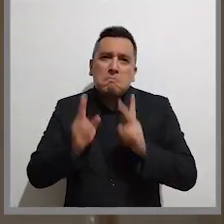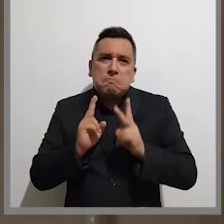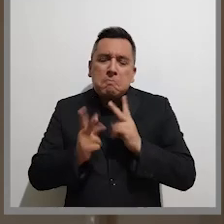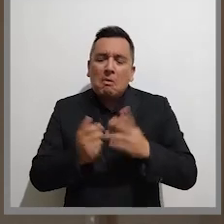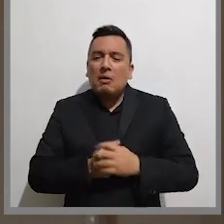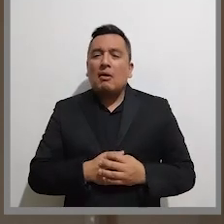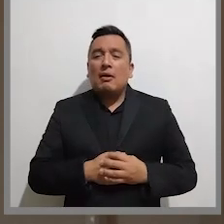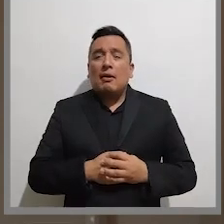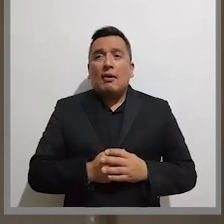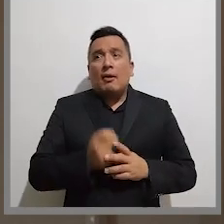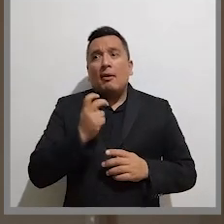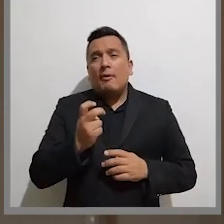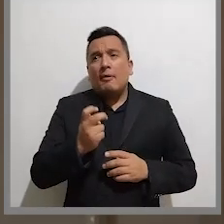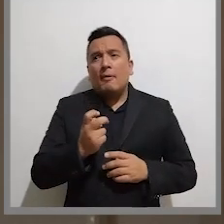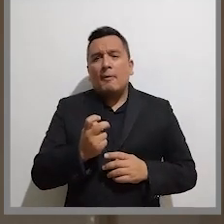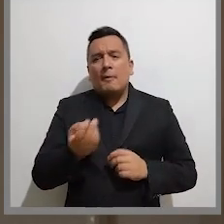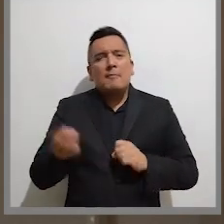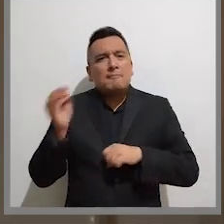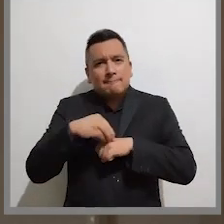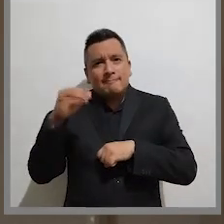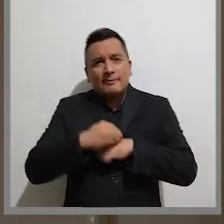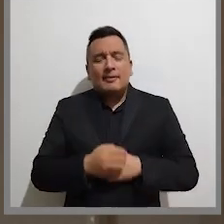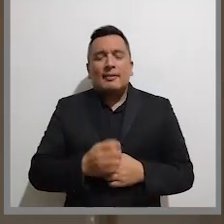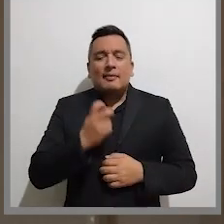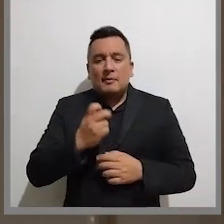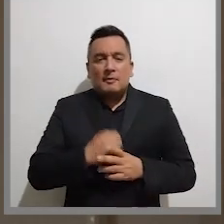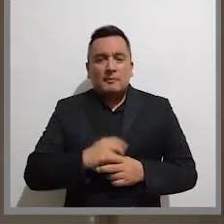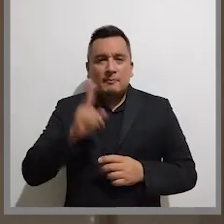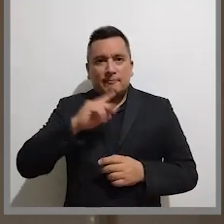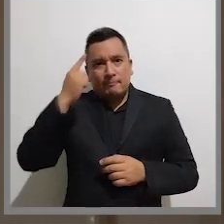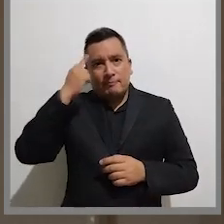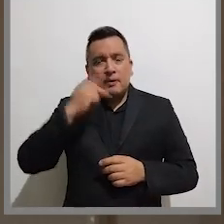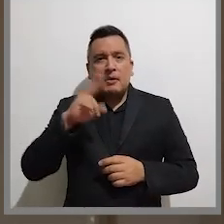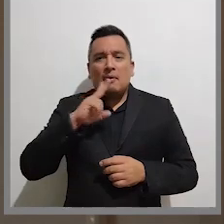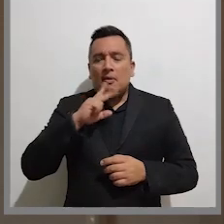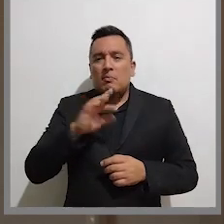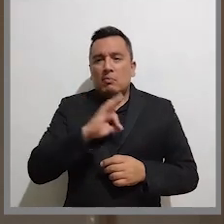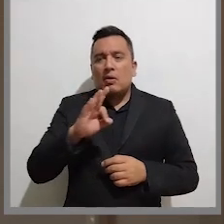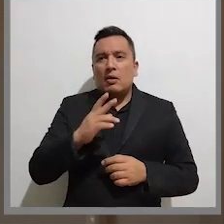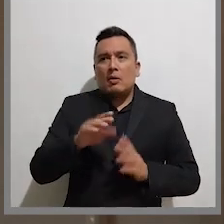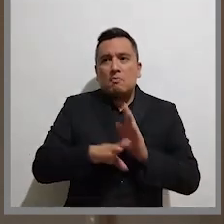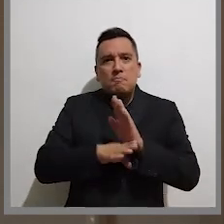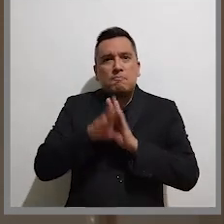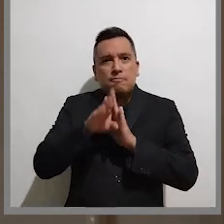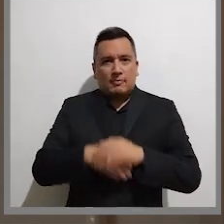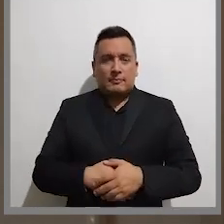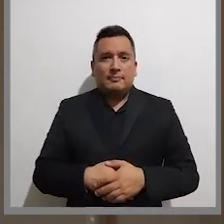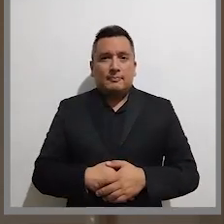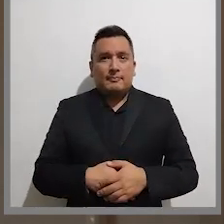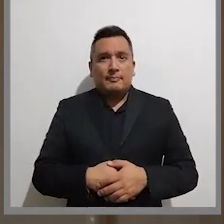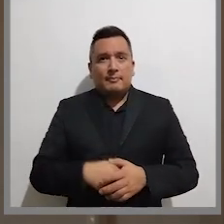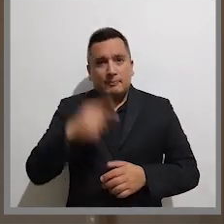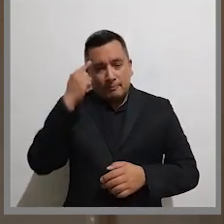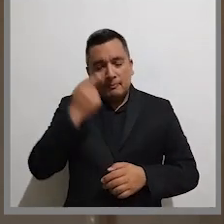reuniones sociales, pues creo que abona mucho a nuestra sociedad y a ese avance, a esa evolución que necesitamos tener como